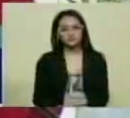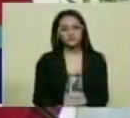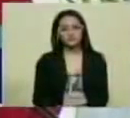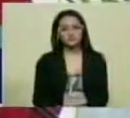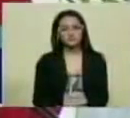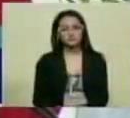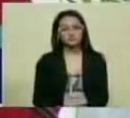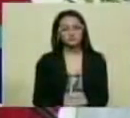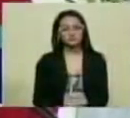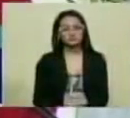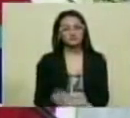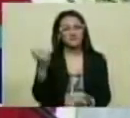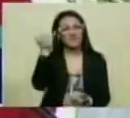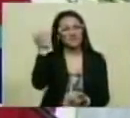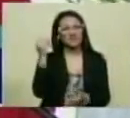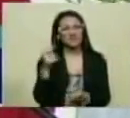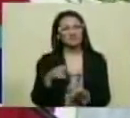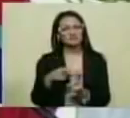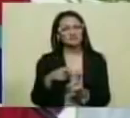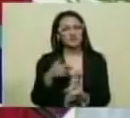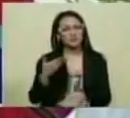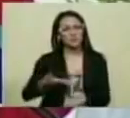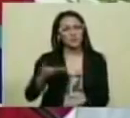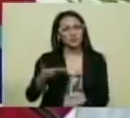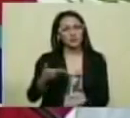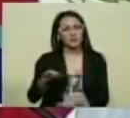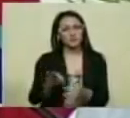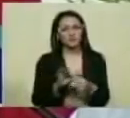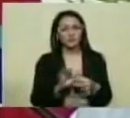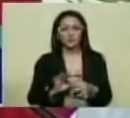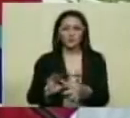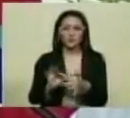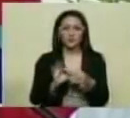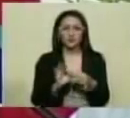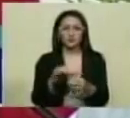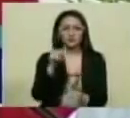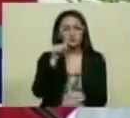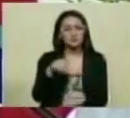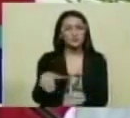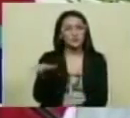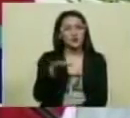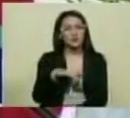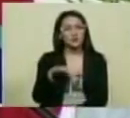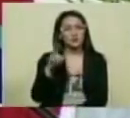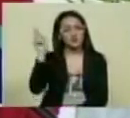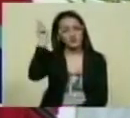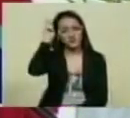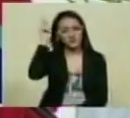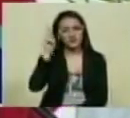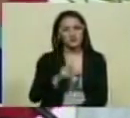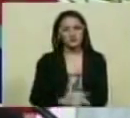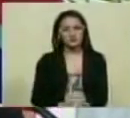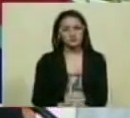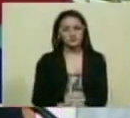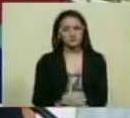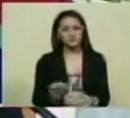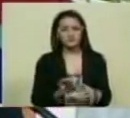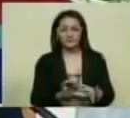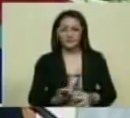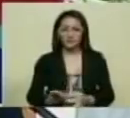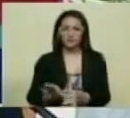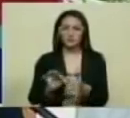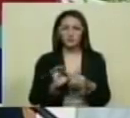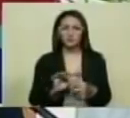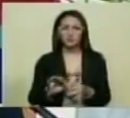razón fundamental la unidad de nuestros pueblos originarios, la unidad de